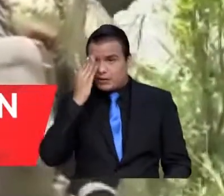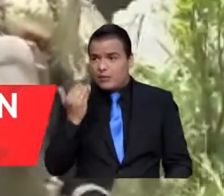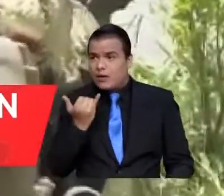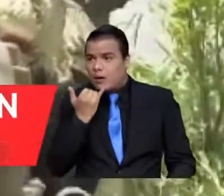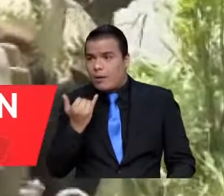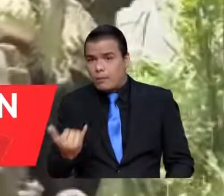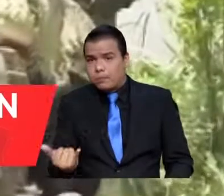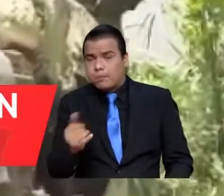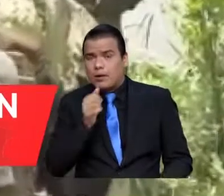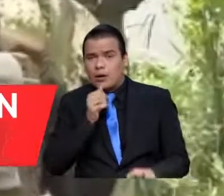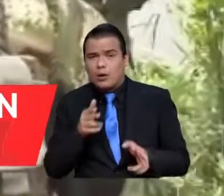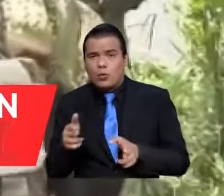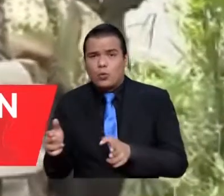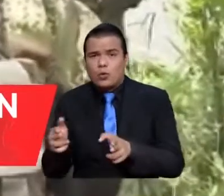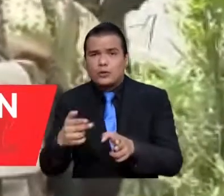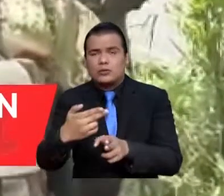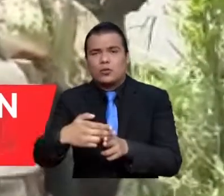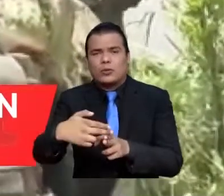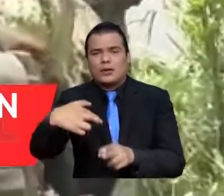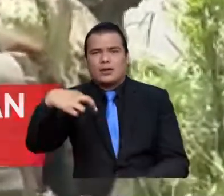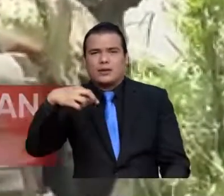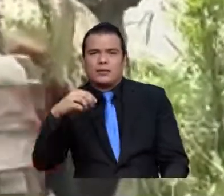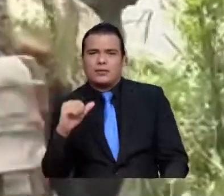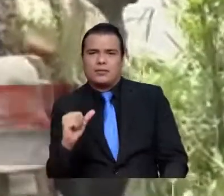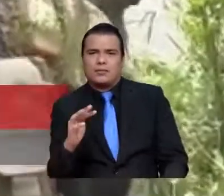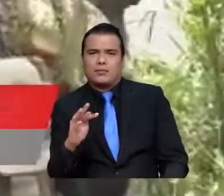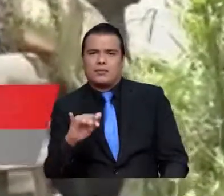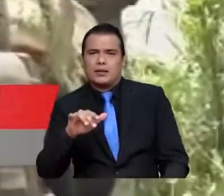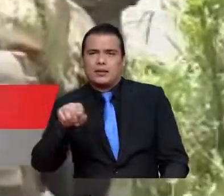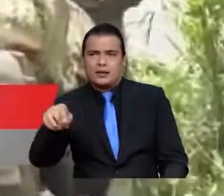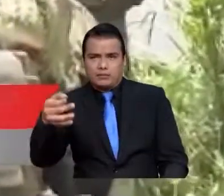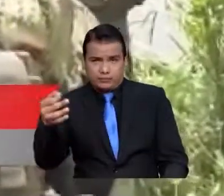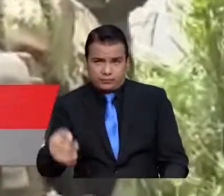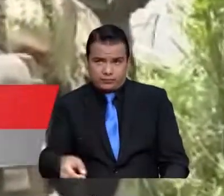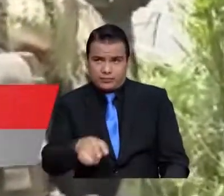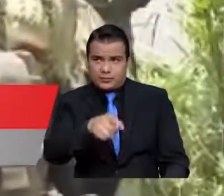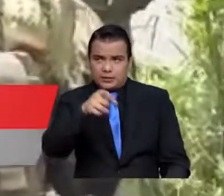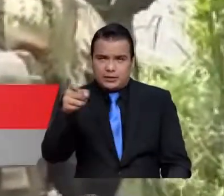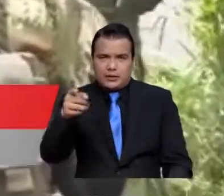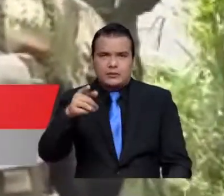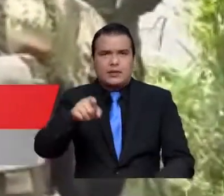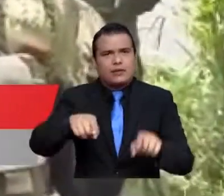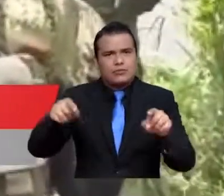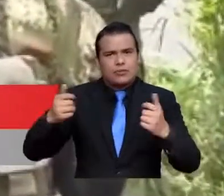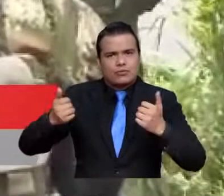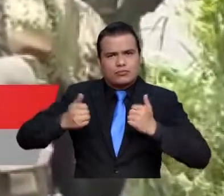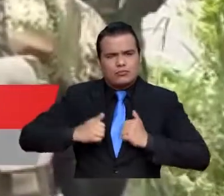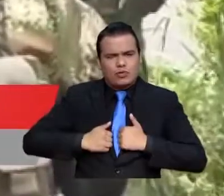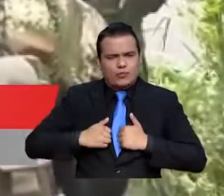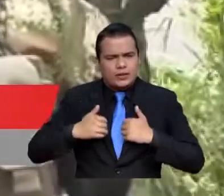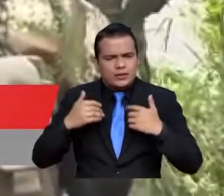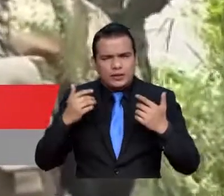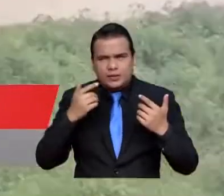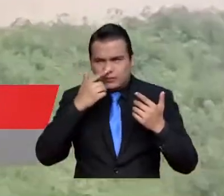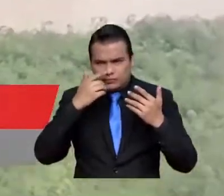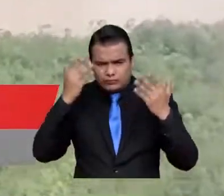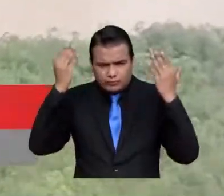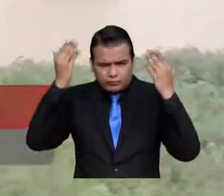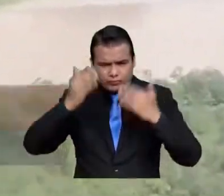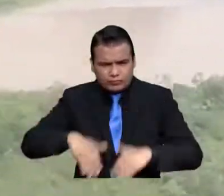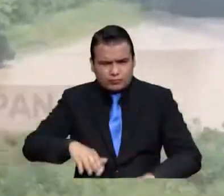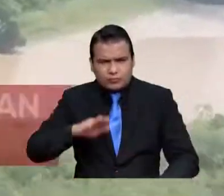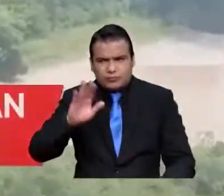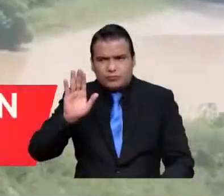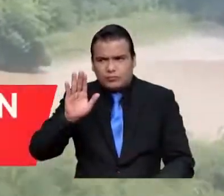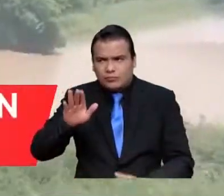el principal corredor de movilidad, corredor estratégico, hay que aclarar, por donde los